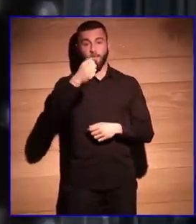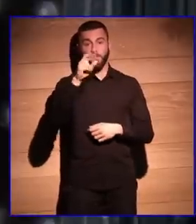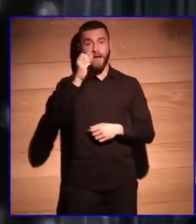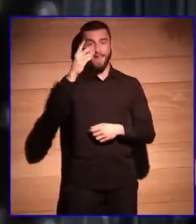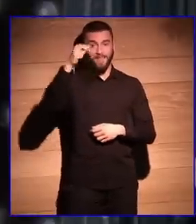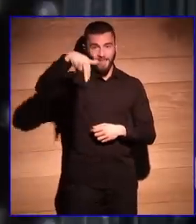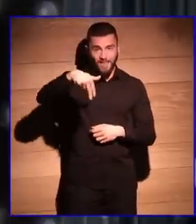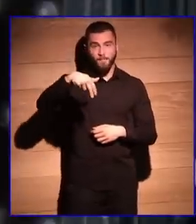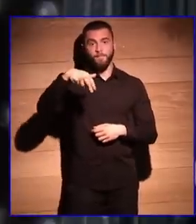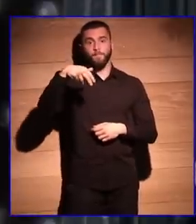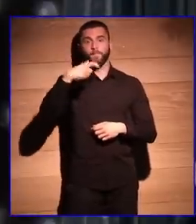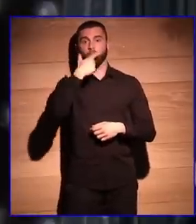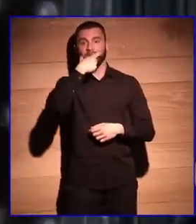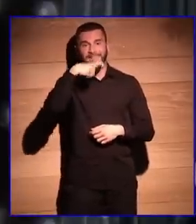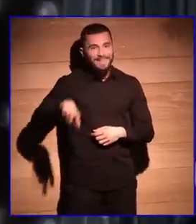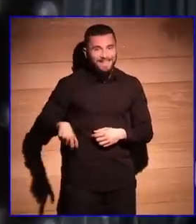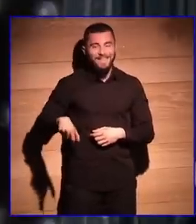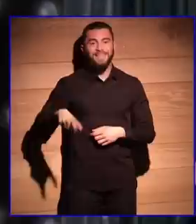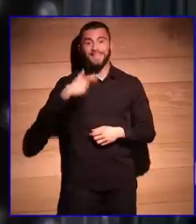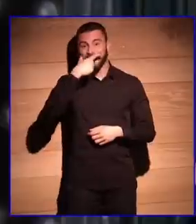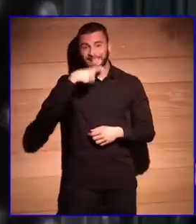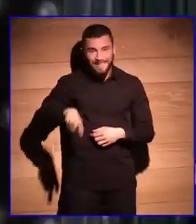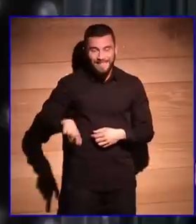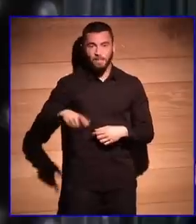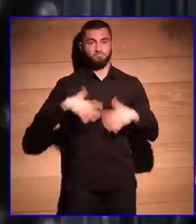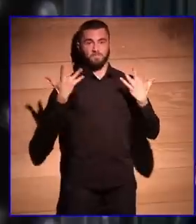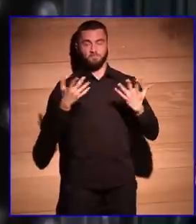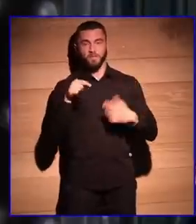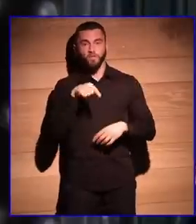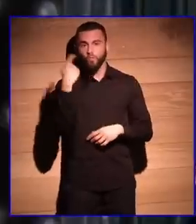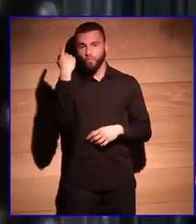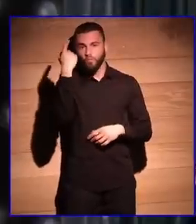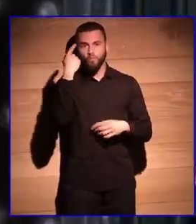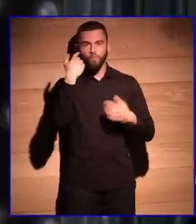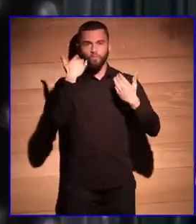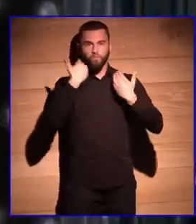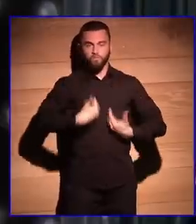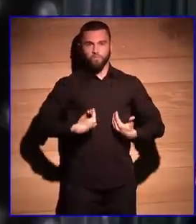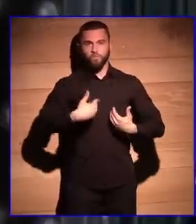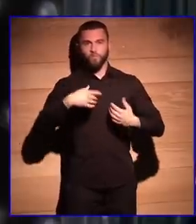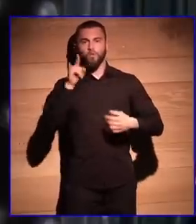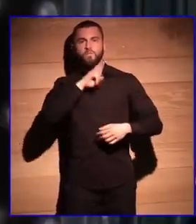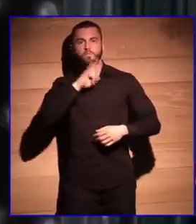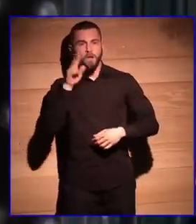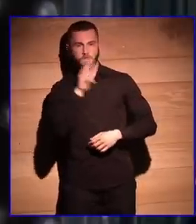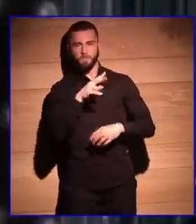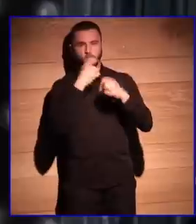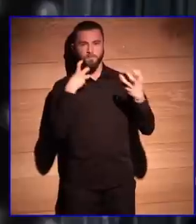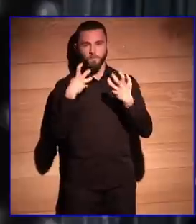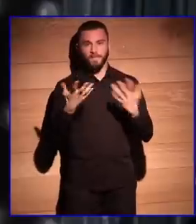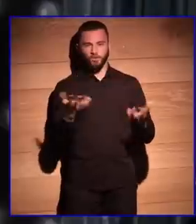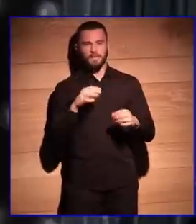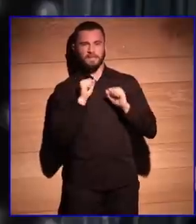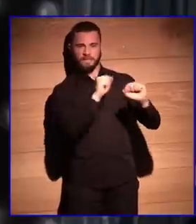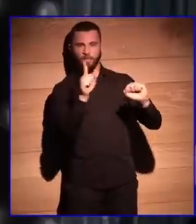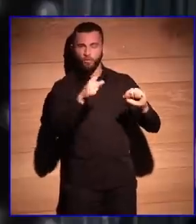quita esa dentadura que tenía postiza y de repente se ve una terrible deformación, y ahí en lugar de sentir rechazo, lo que decimos es,